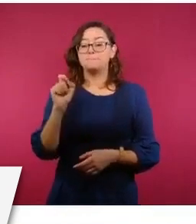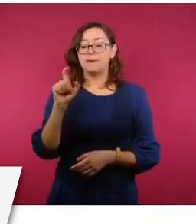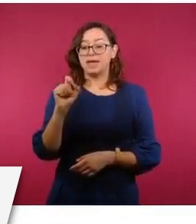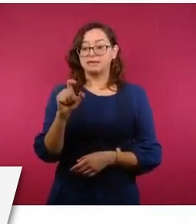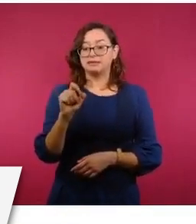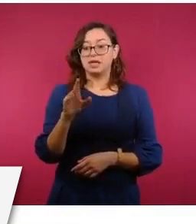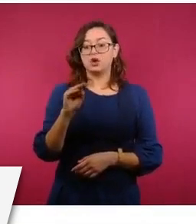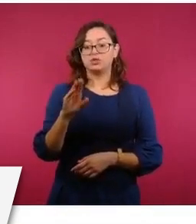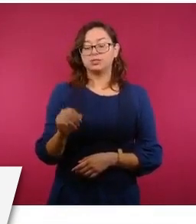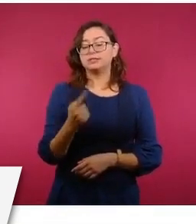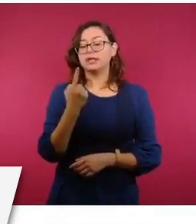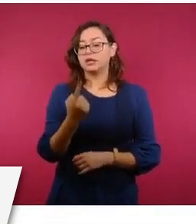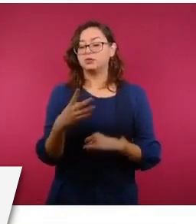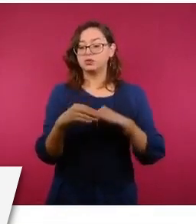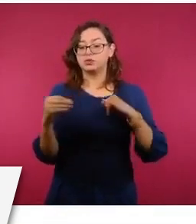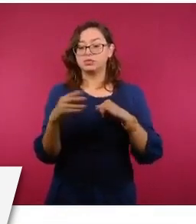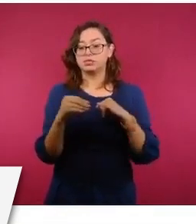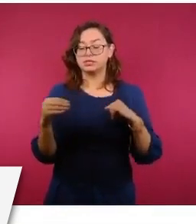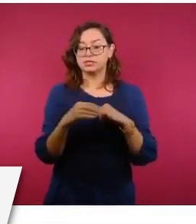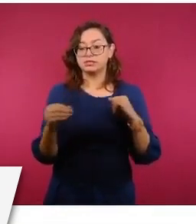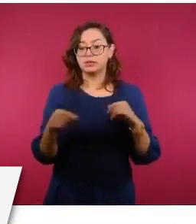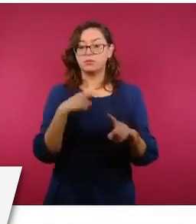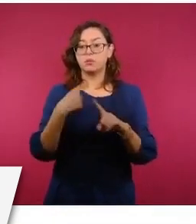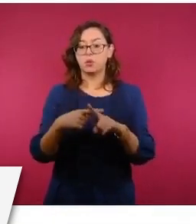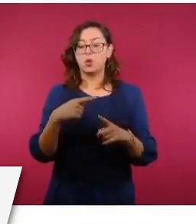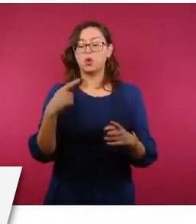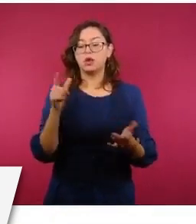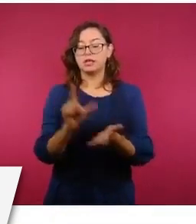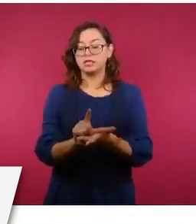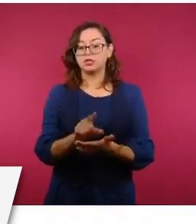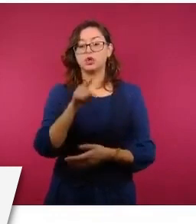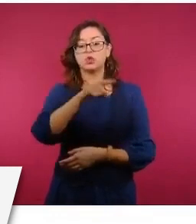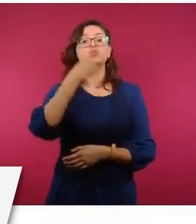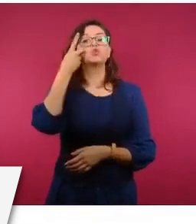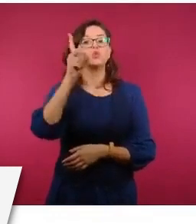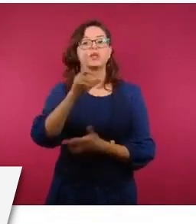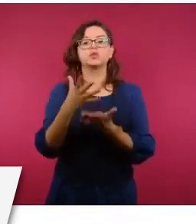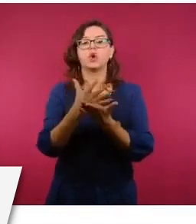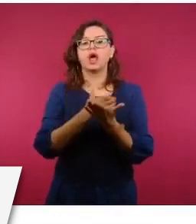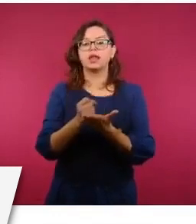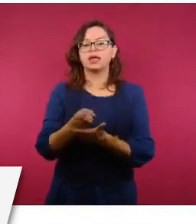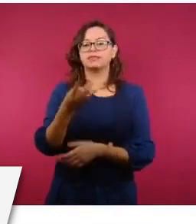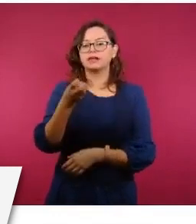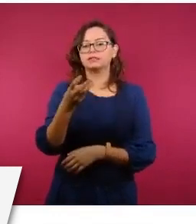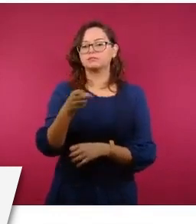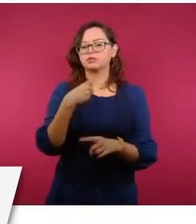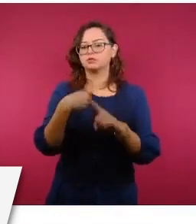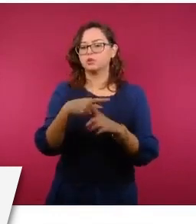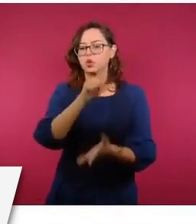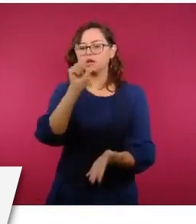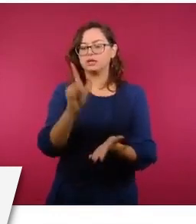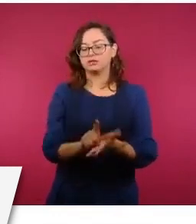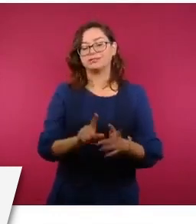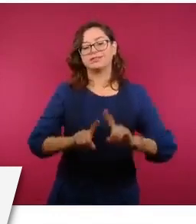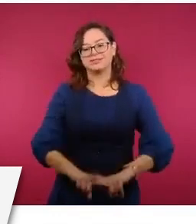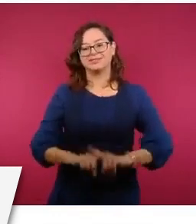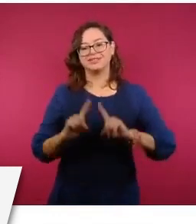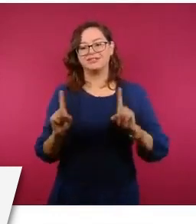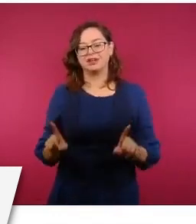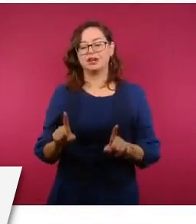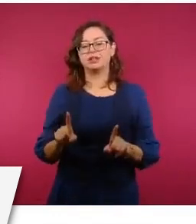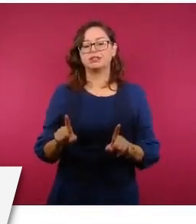20 pesos 81 centavos por litro, un margen de 3 pesos 97 centavos, comparado con una de